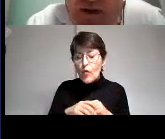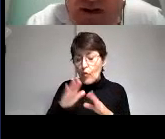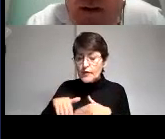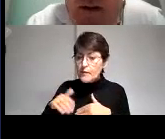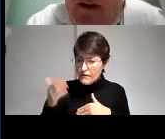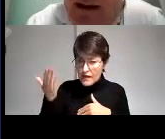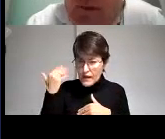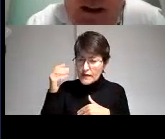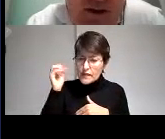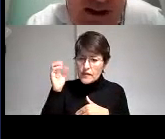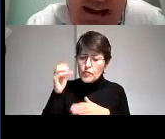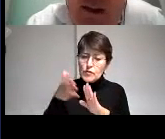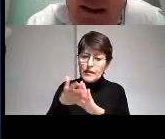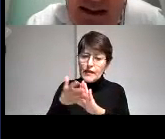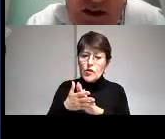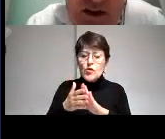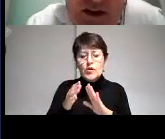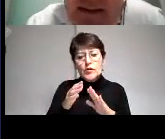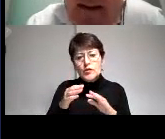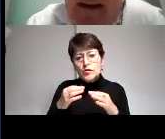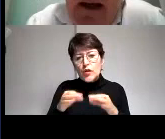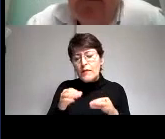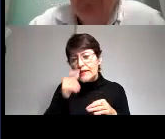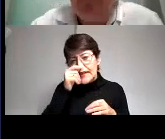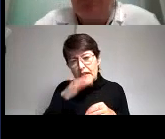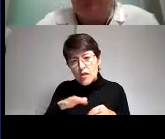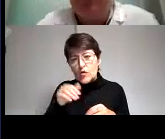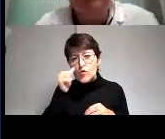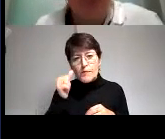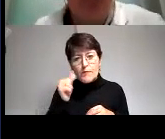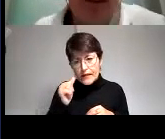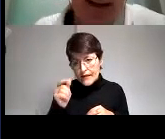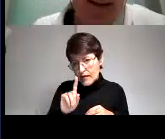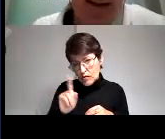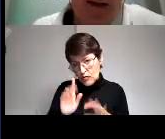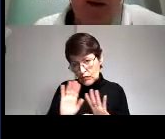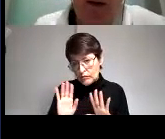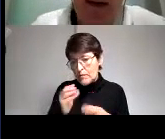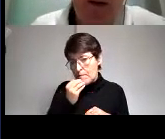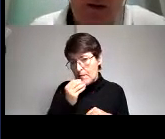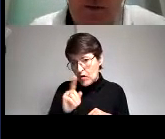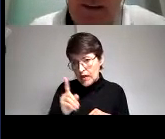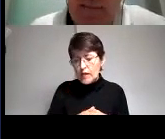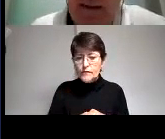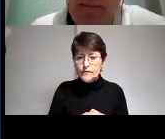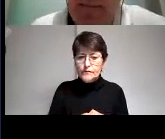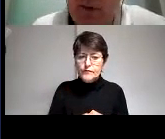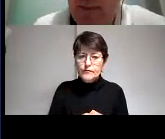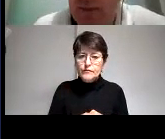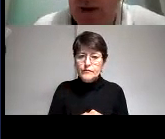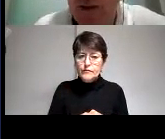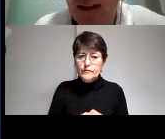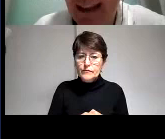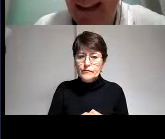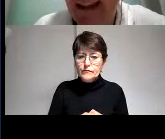última ocasión, no deberíamos darlo ni a niños ni a embarazadas si no hay estudios detrás que lo confirmen. Porque